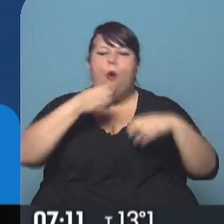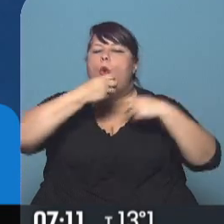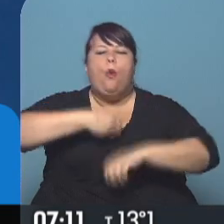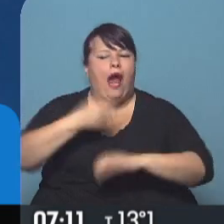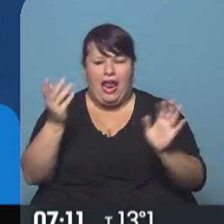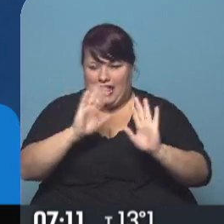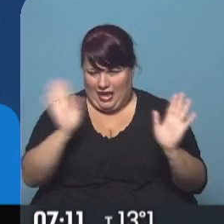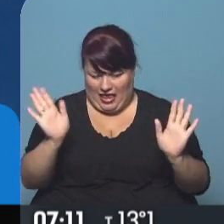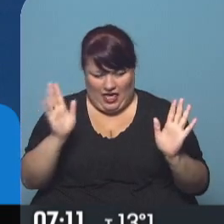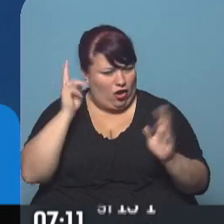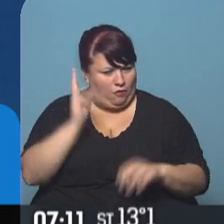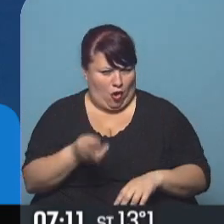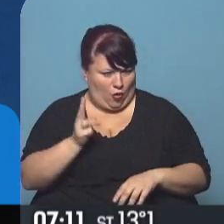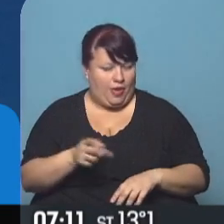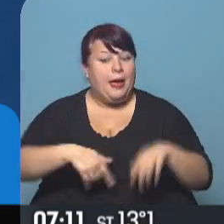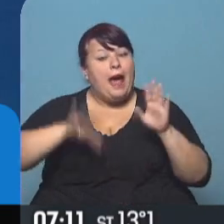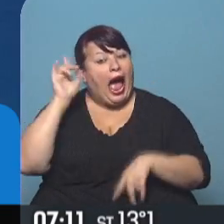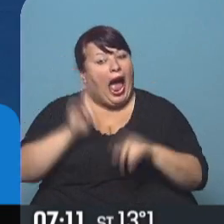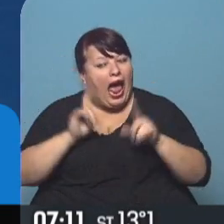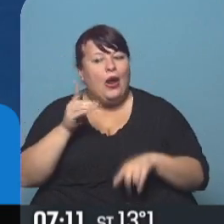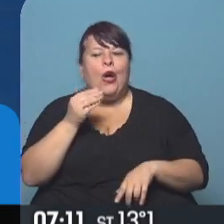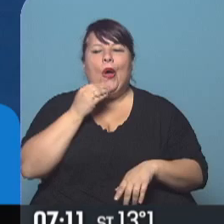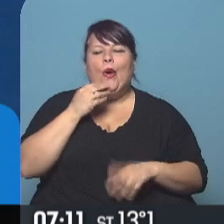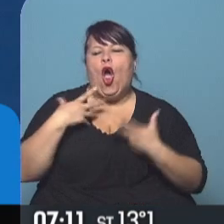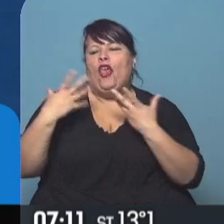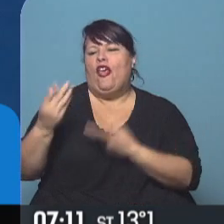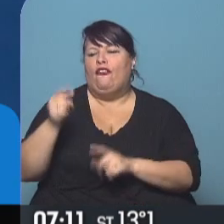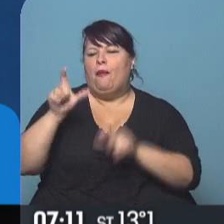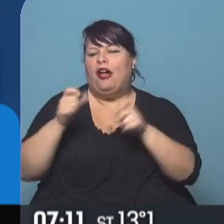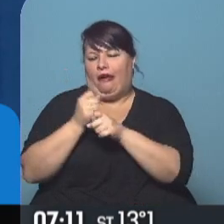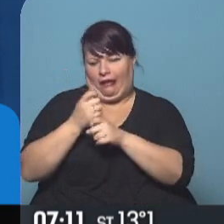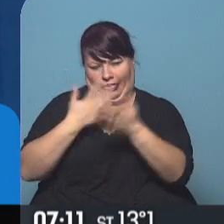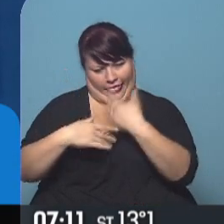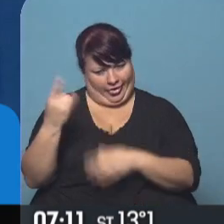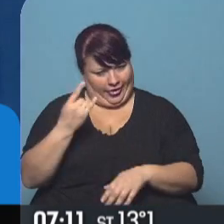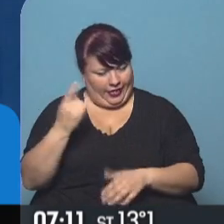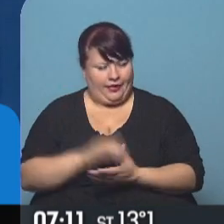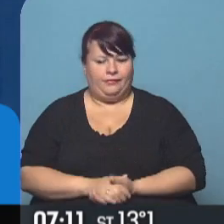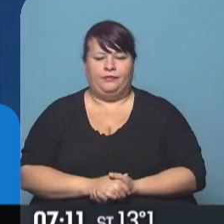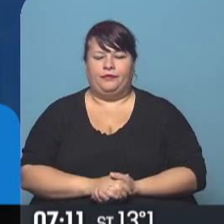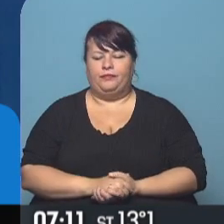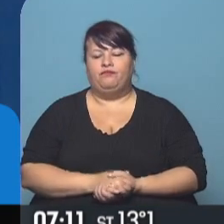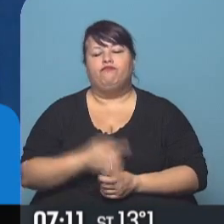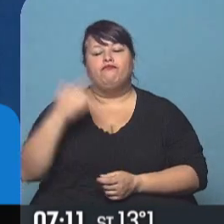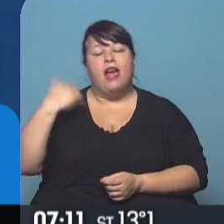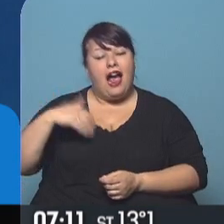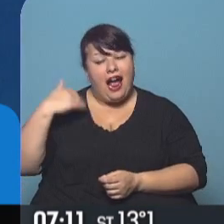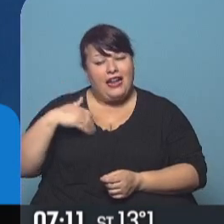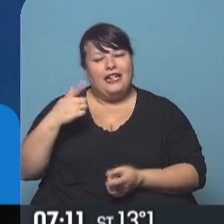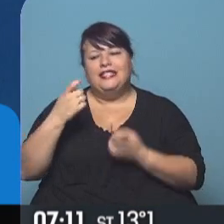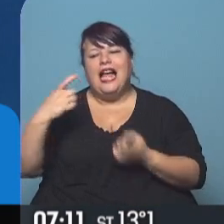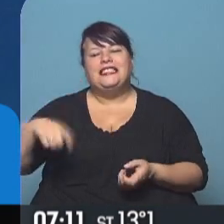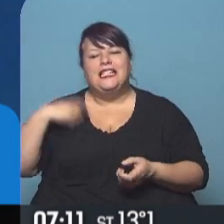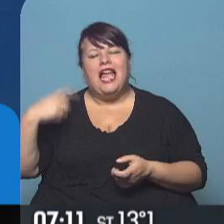sea y especialmente algunos que simulan defender a los trabajadores la argentina necesita un